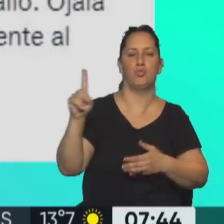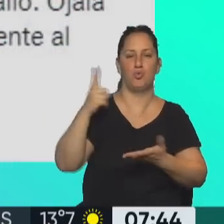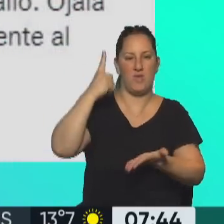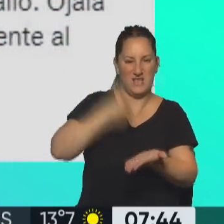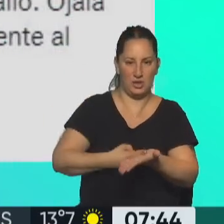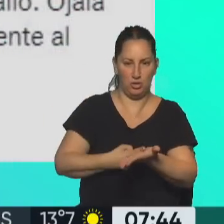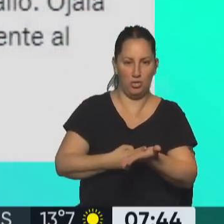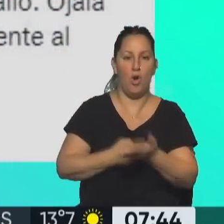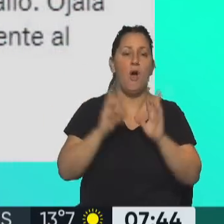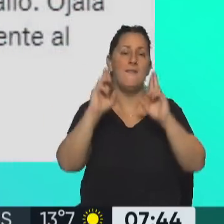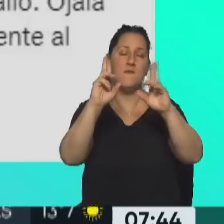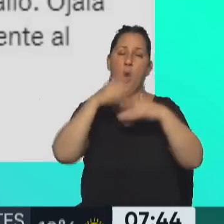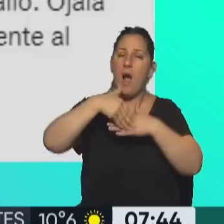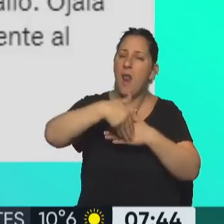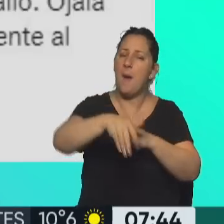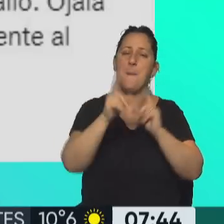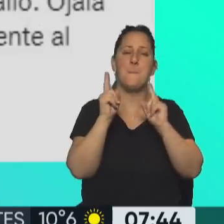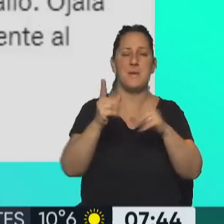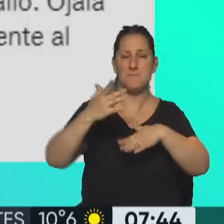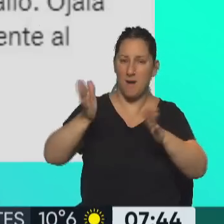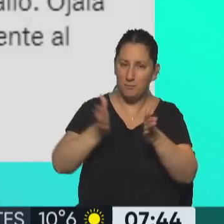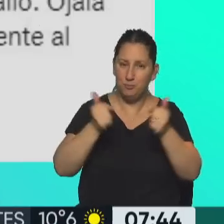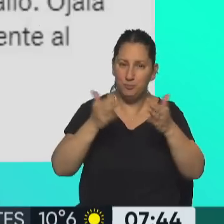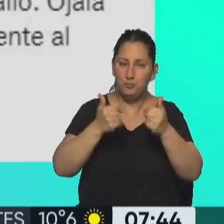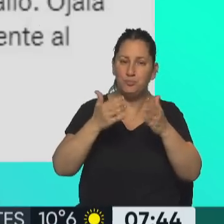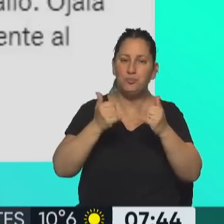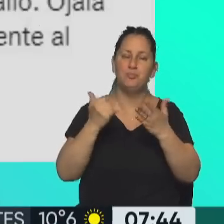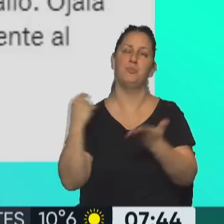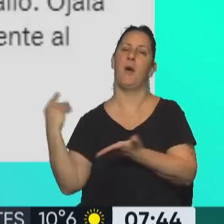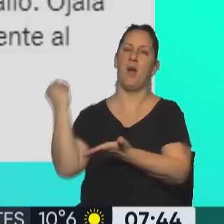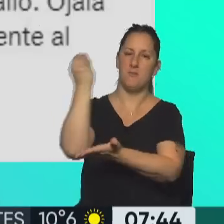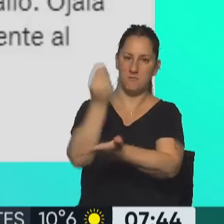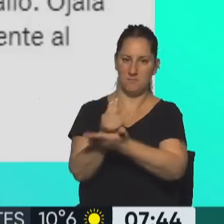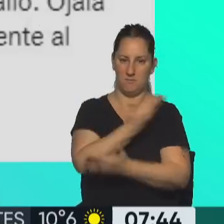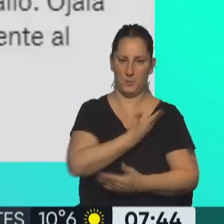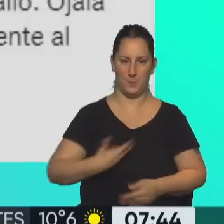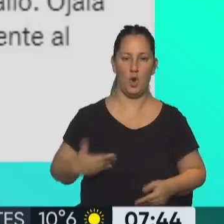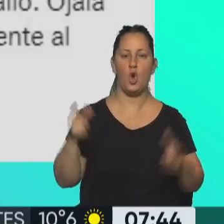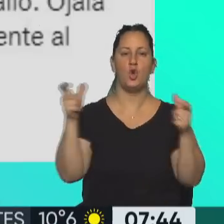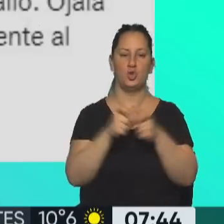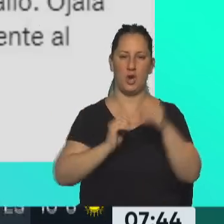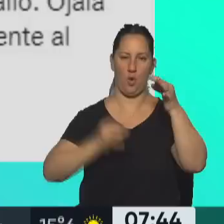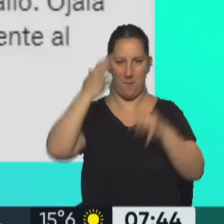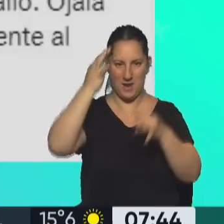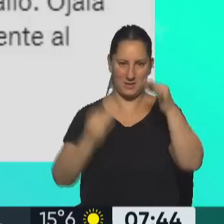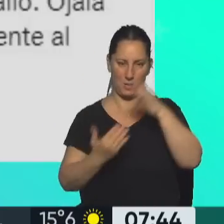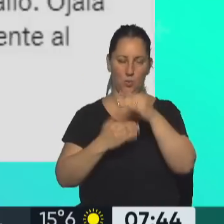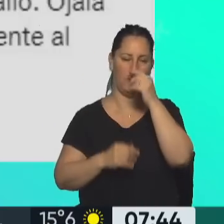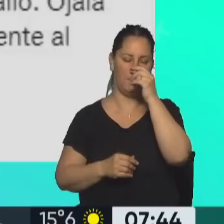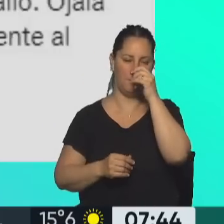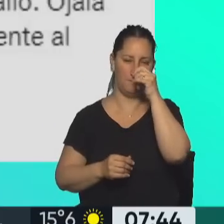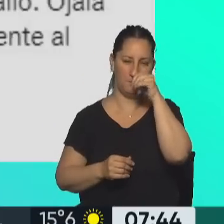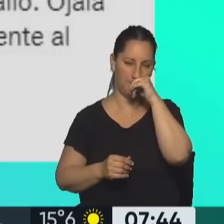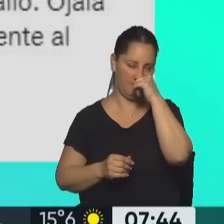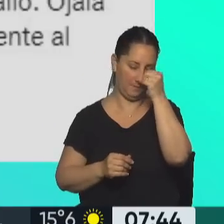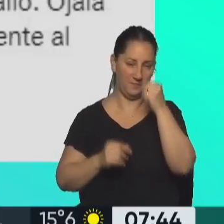fallo. Ojalá tenga la misma celeridad que tuvo para imponer a su presidente al frente del Consejo de la Magistratura. A raíz de este hilo